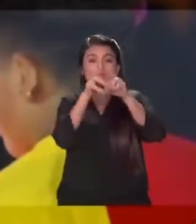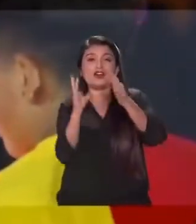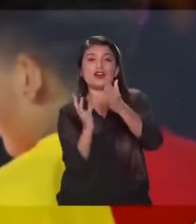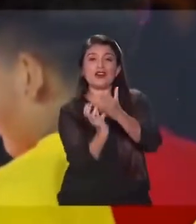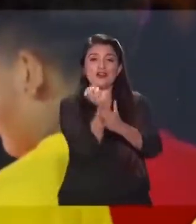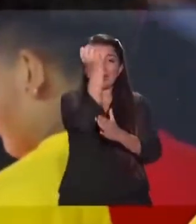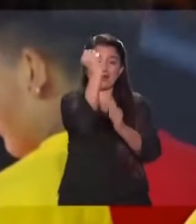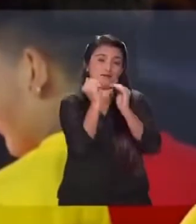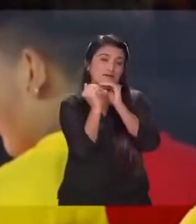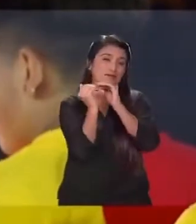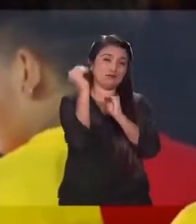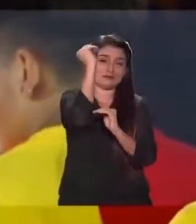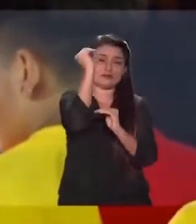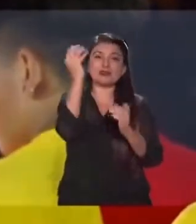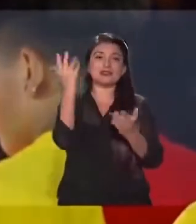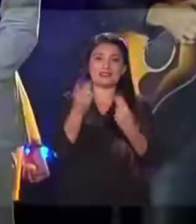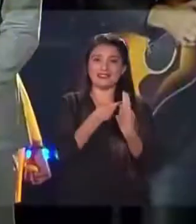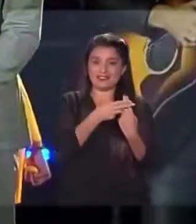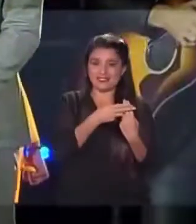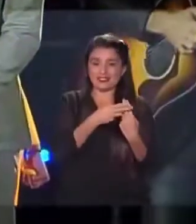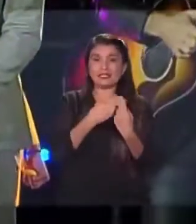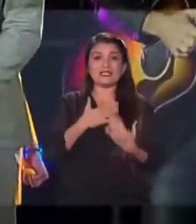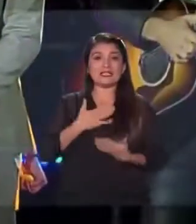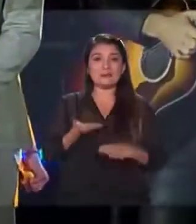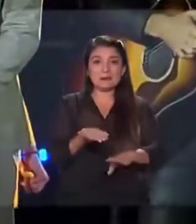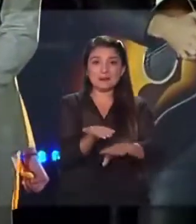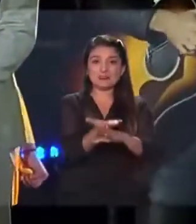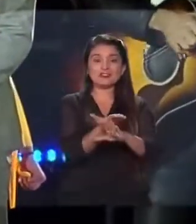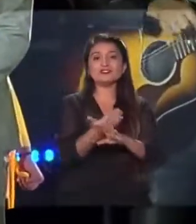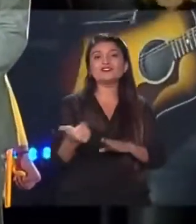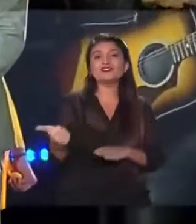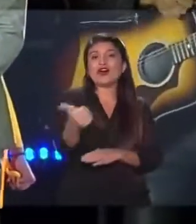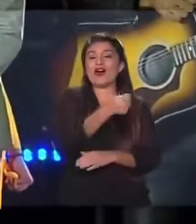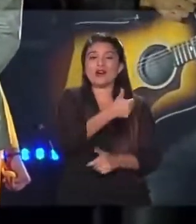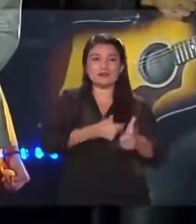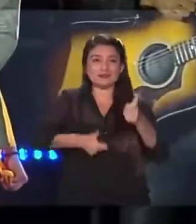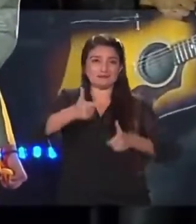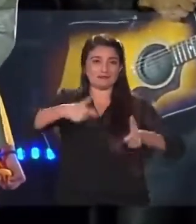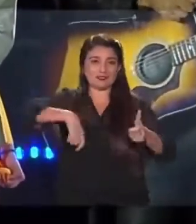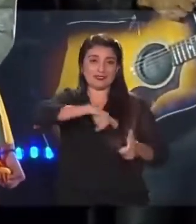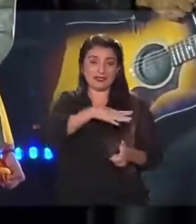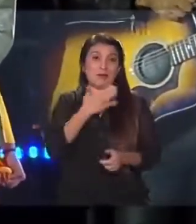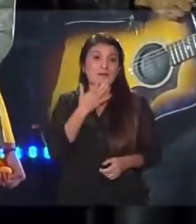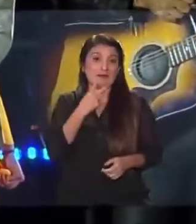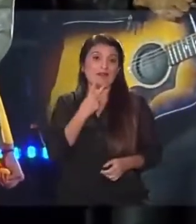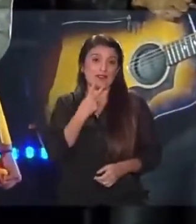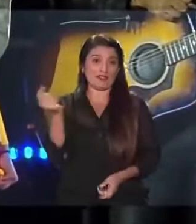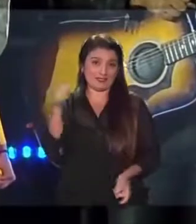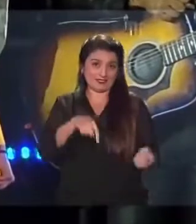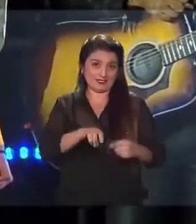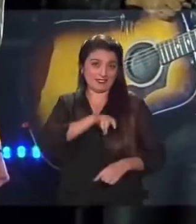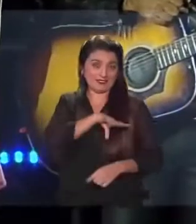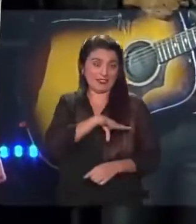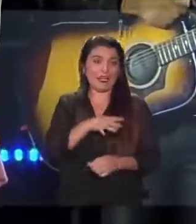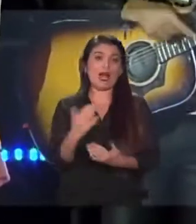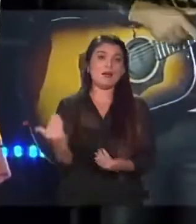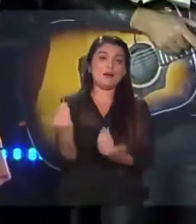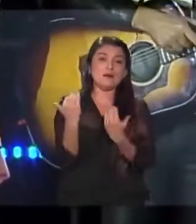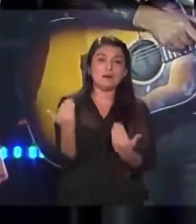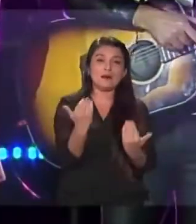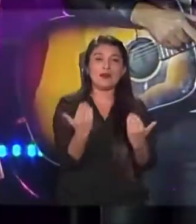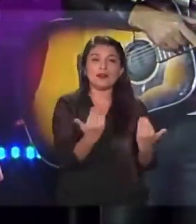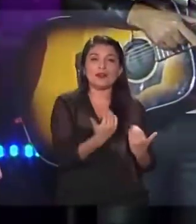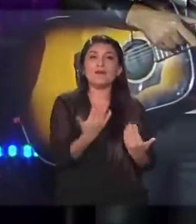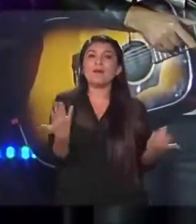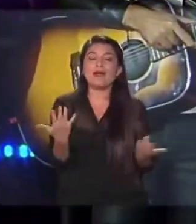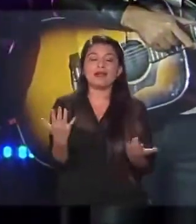de nuestra Teletón. Queremos pedirle a todos los compatriotas y los que viven en Chile que nos apoyen